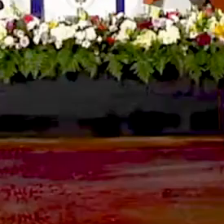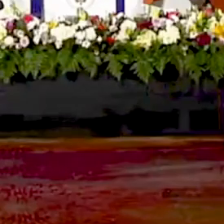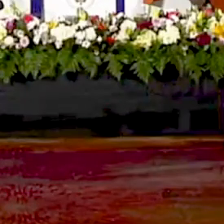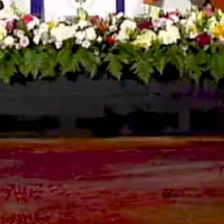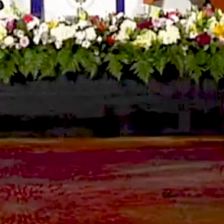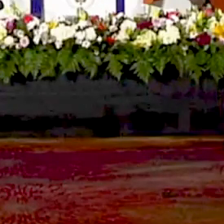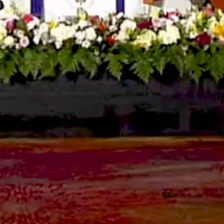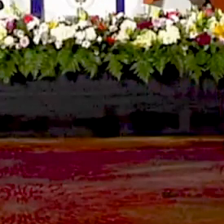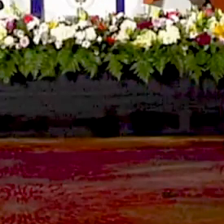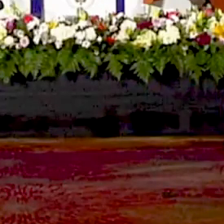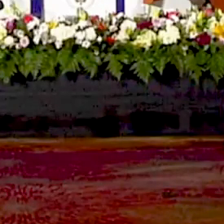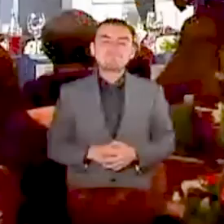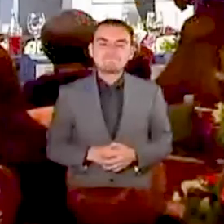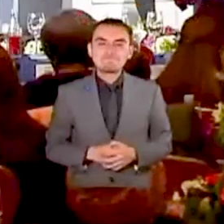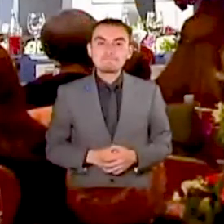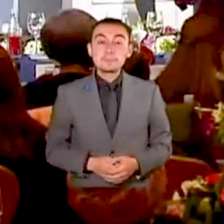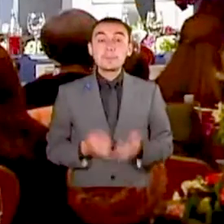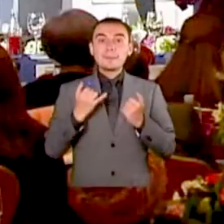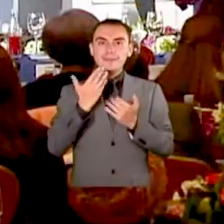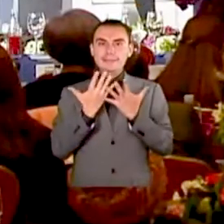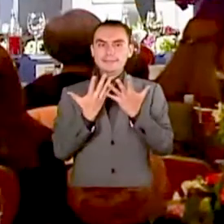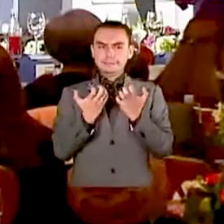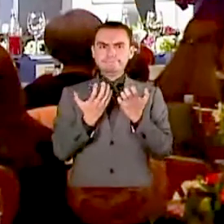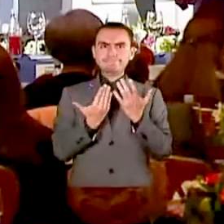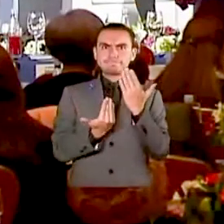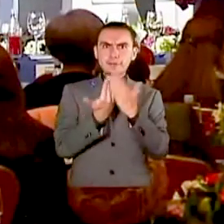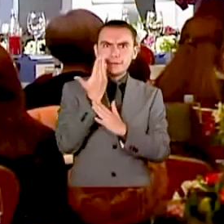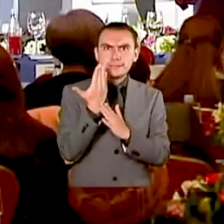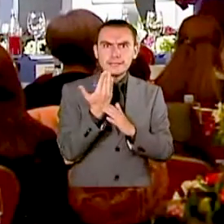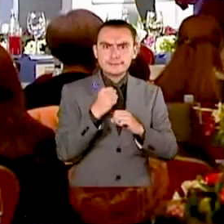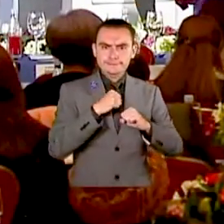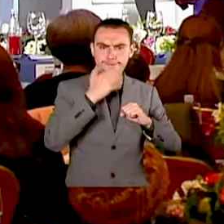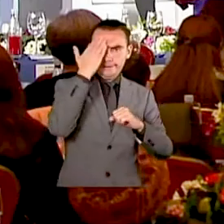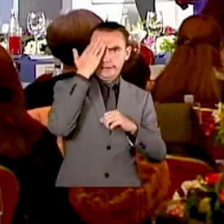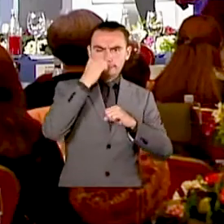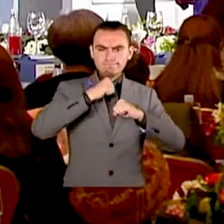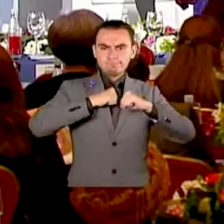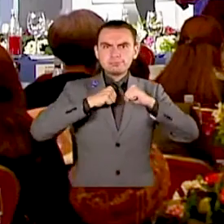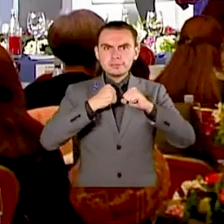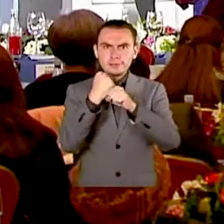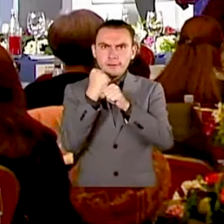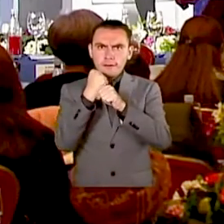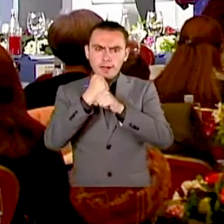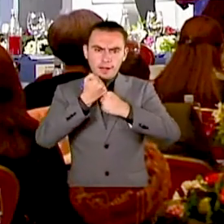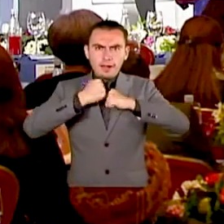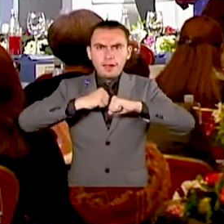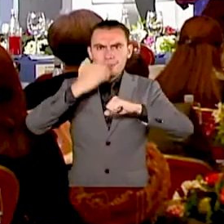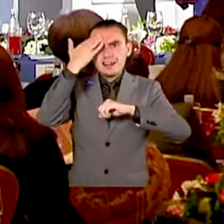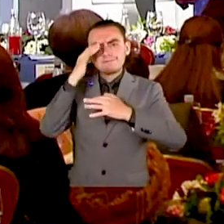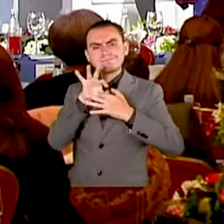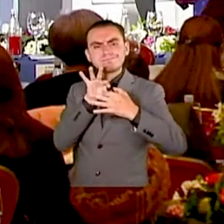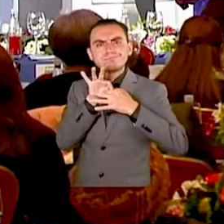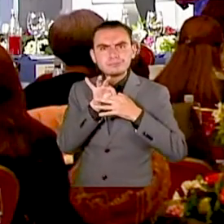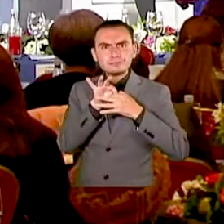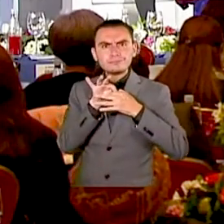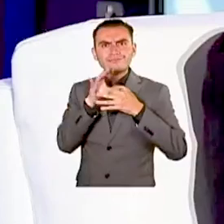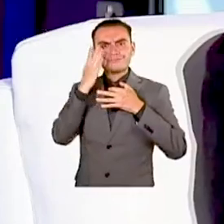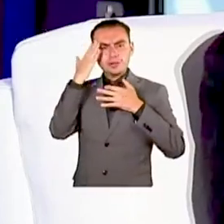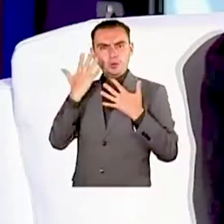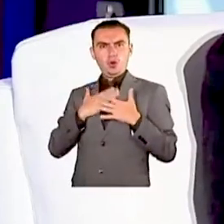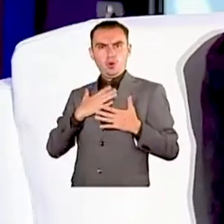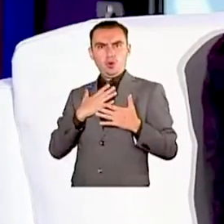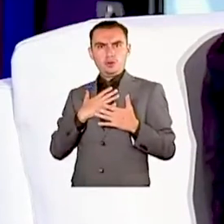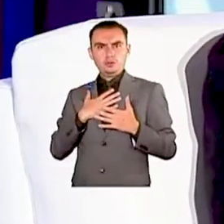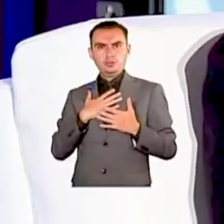doctora. Quiero manifestar que los esfuerzos para mejorar la articulación entre el